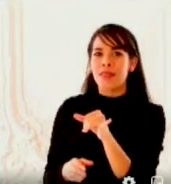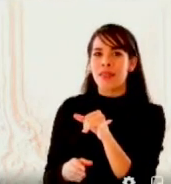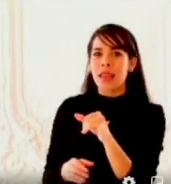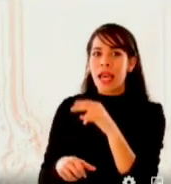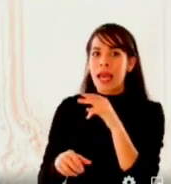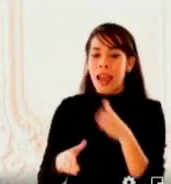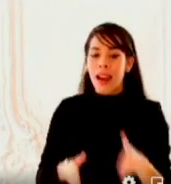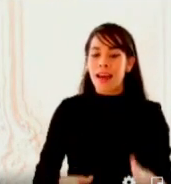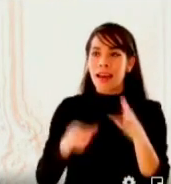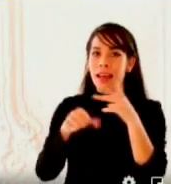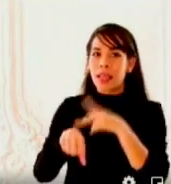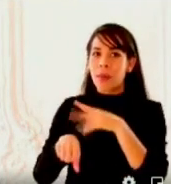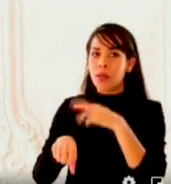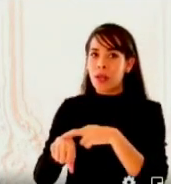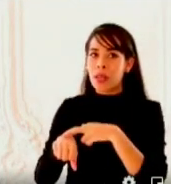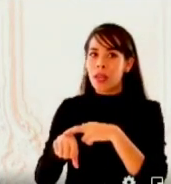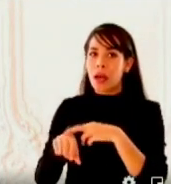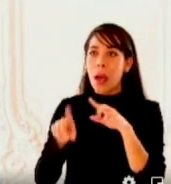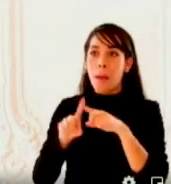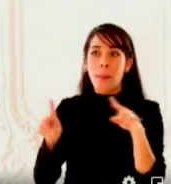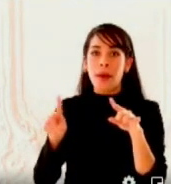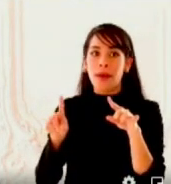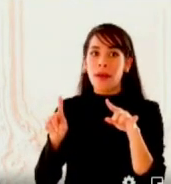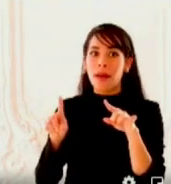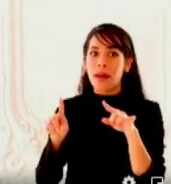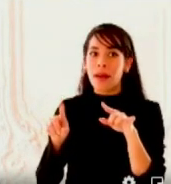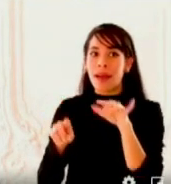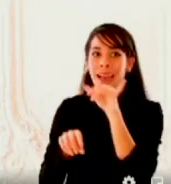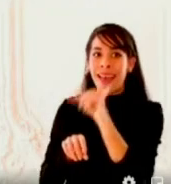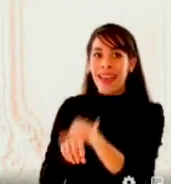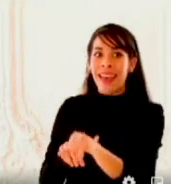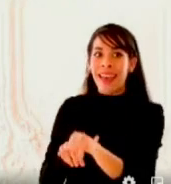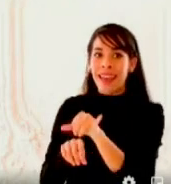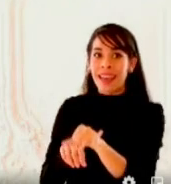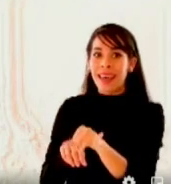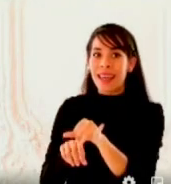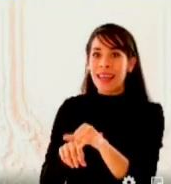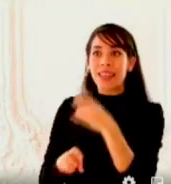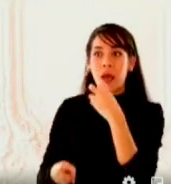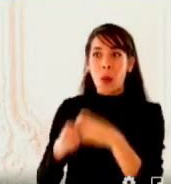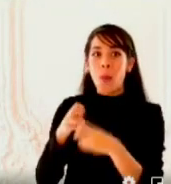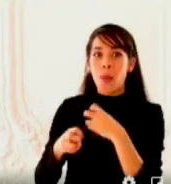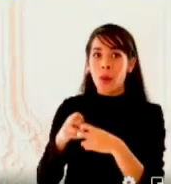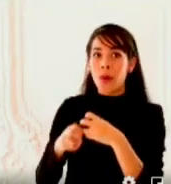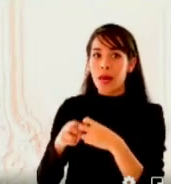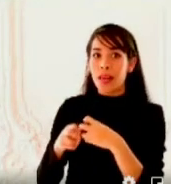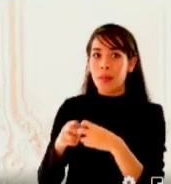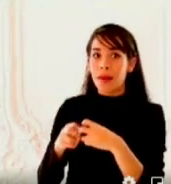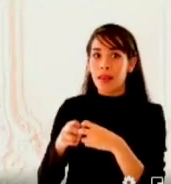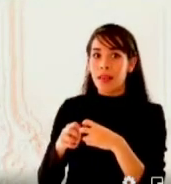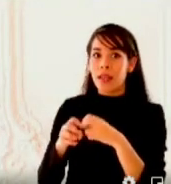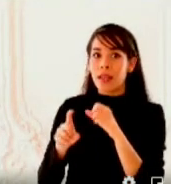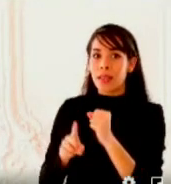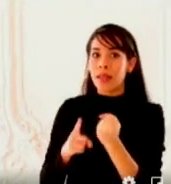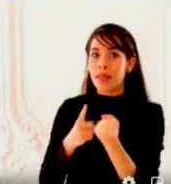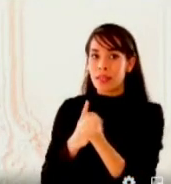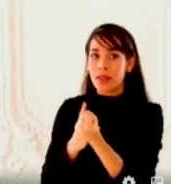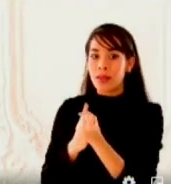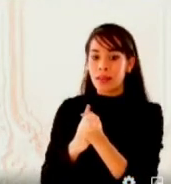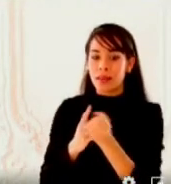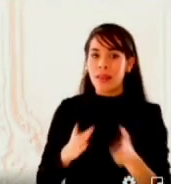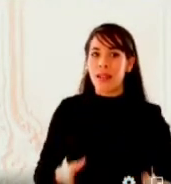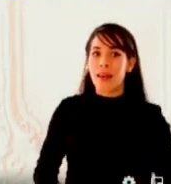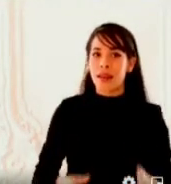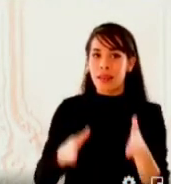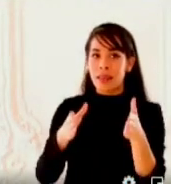Rico, y esa, sobre todo las luces LED, esas luces crean un problema para un conductor que termina como un juez cuando le ponen un